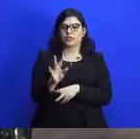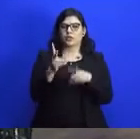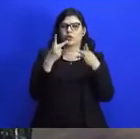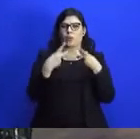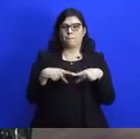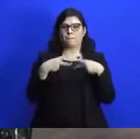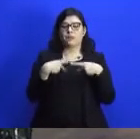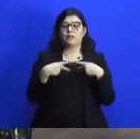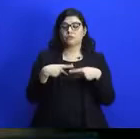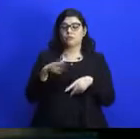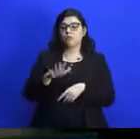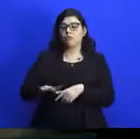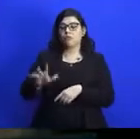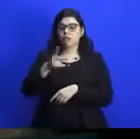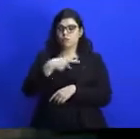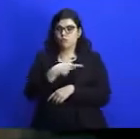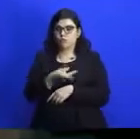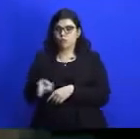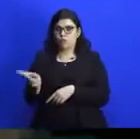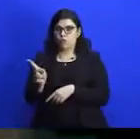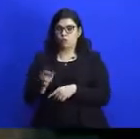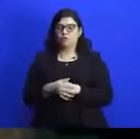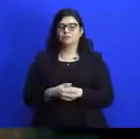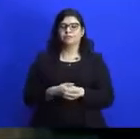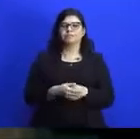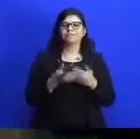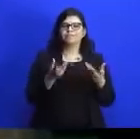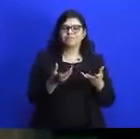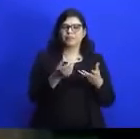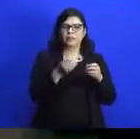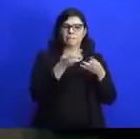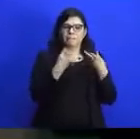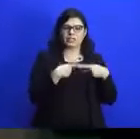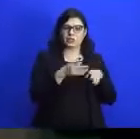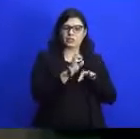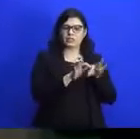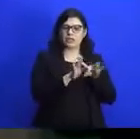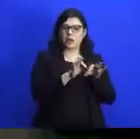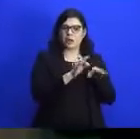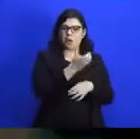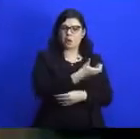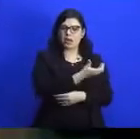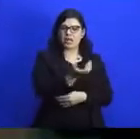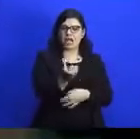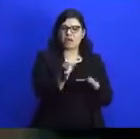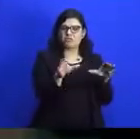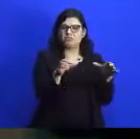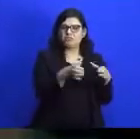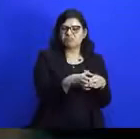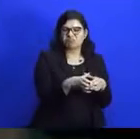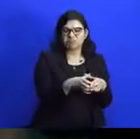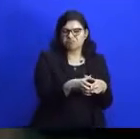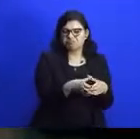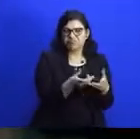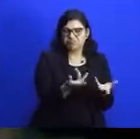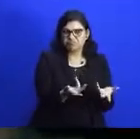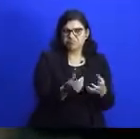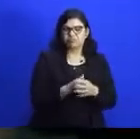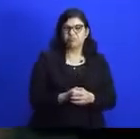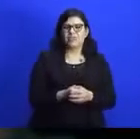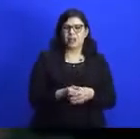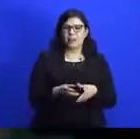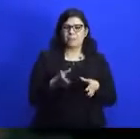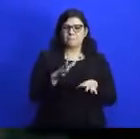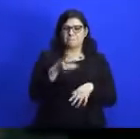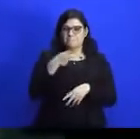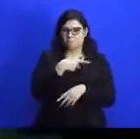vive en pobreza. Por otro lado, las oportunidades del campo están muy limitadas y no logran retener a las poblaciones. La pobreza